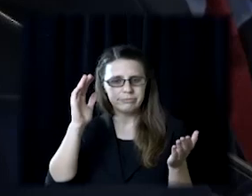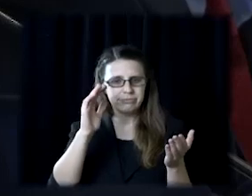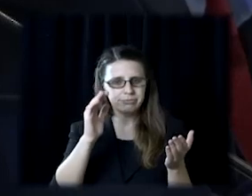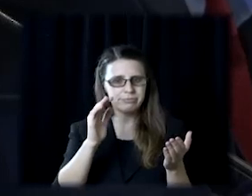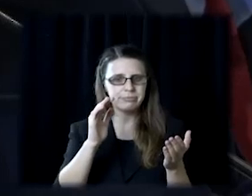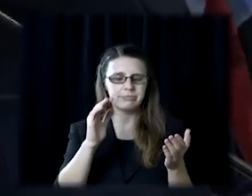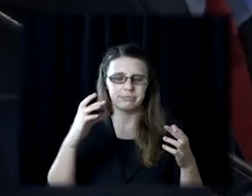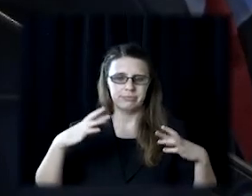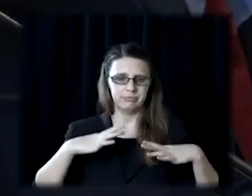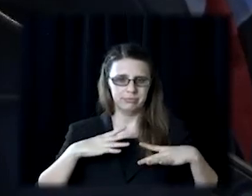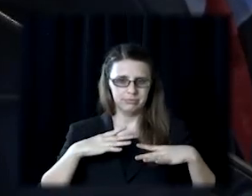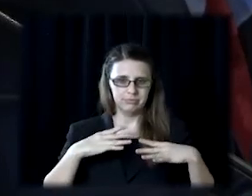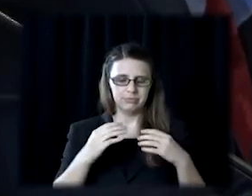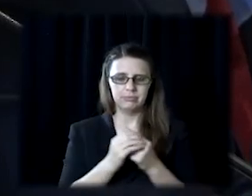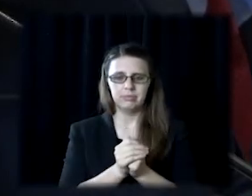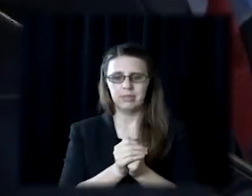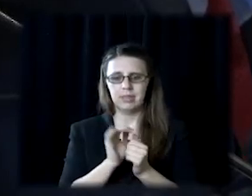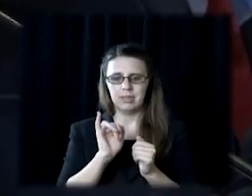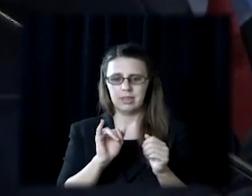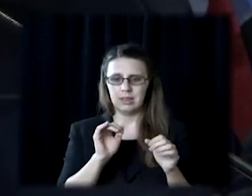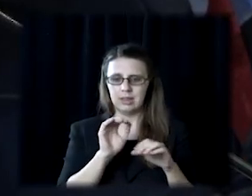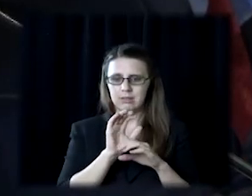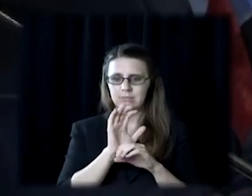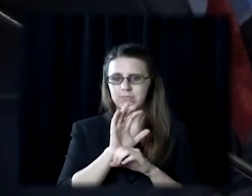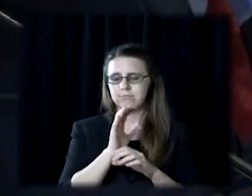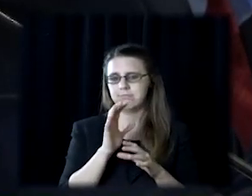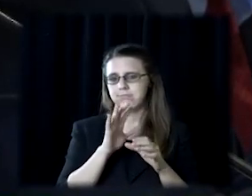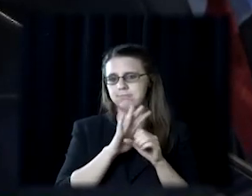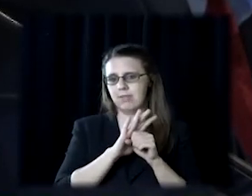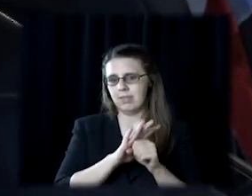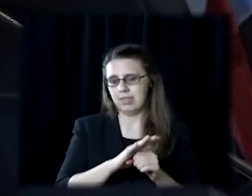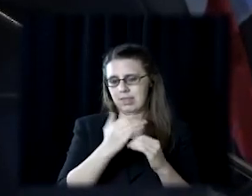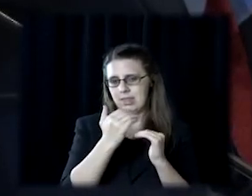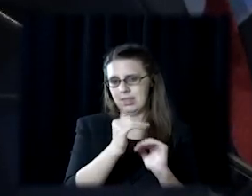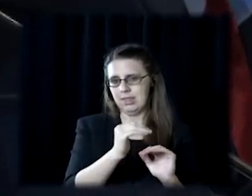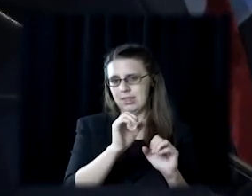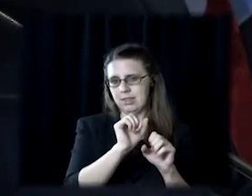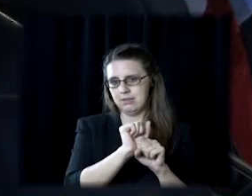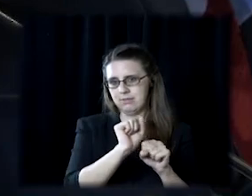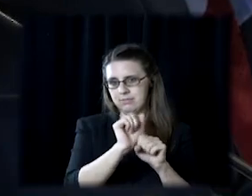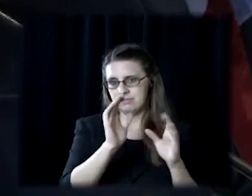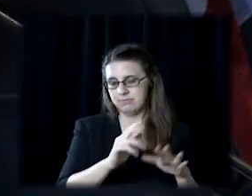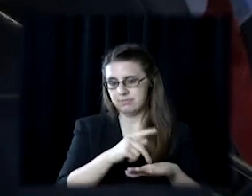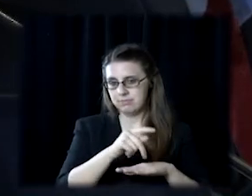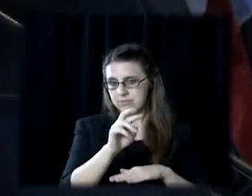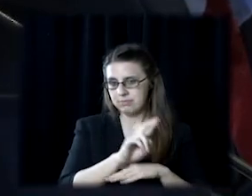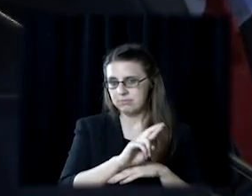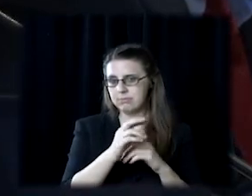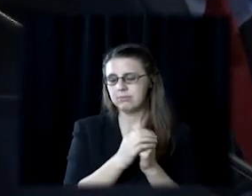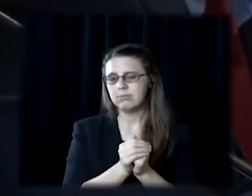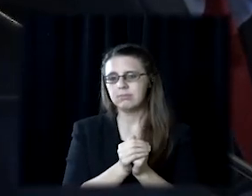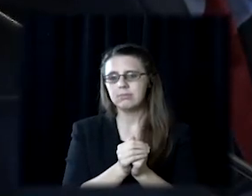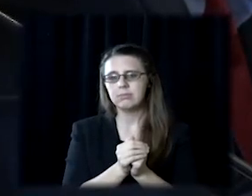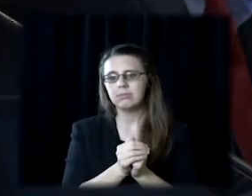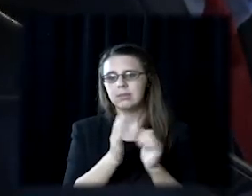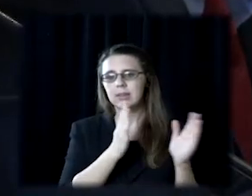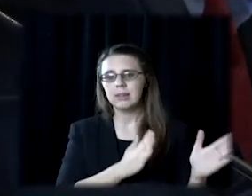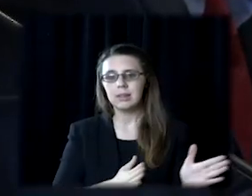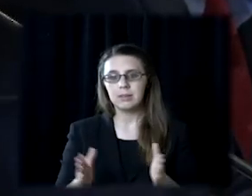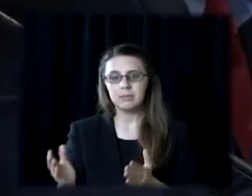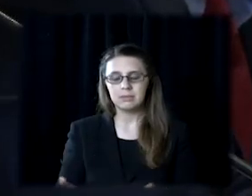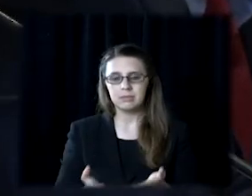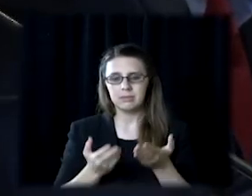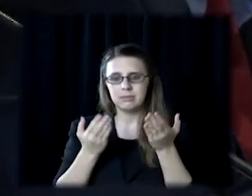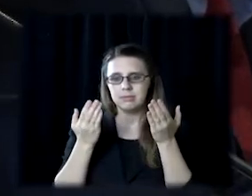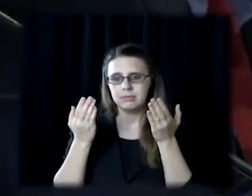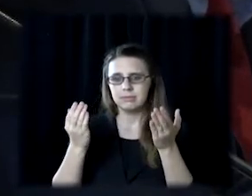imponen una carga desproporcionada a los trabajadores y pensionados de Puerto Rico. Implementar cualquier reforma de pensiones en el plan propuesto requeriría apoyo